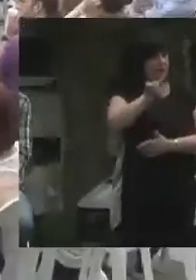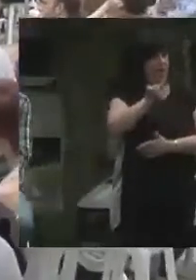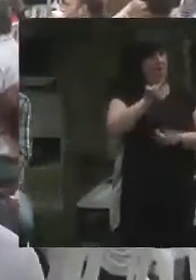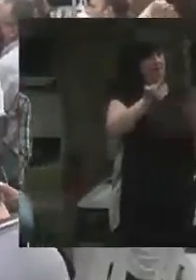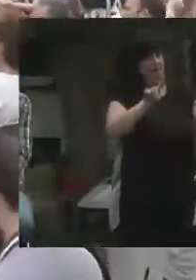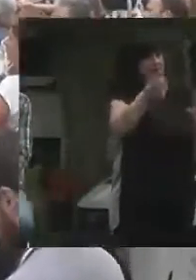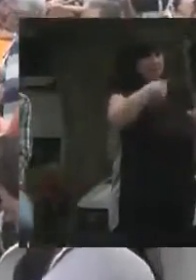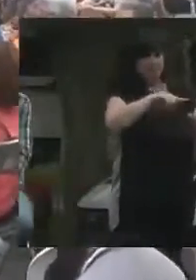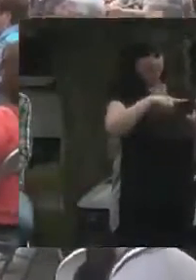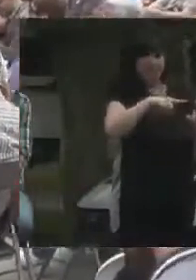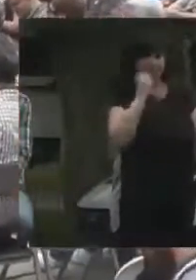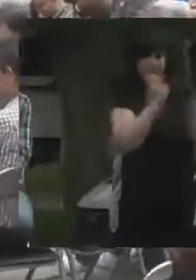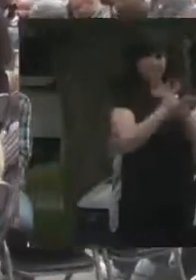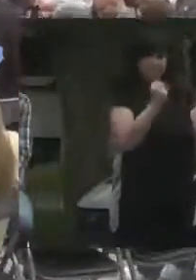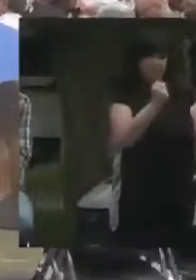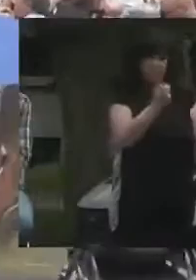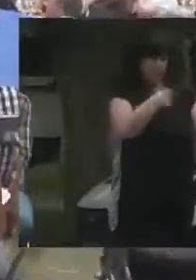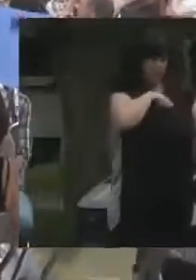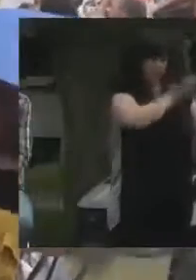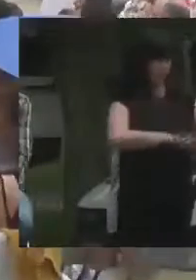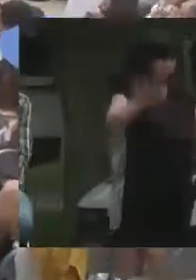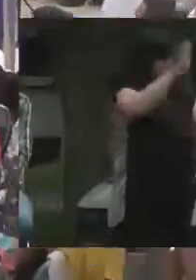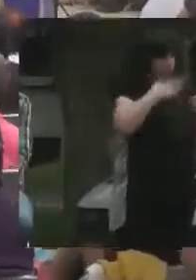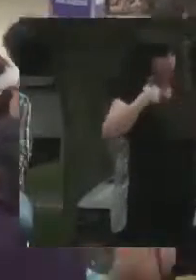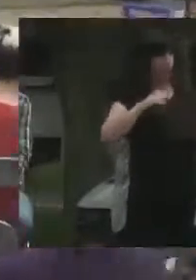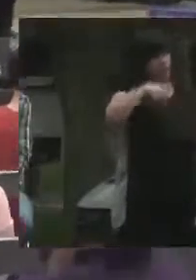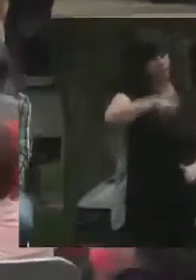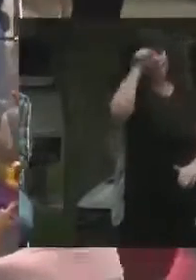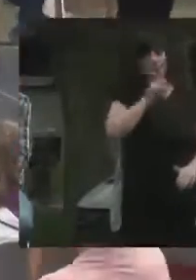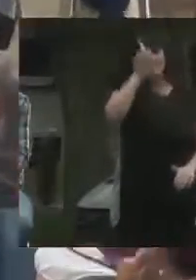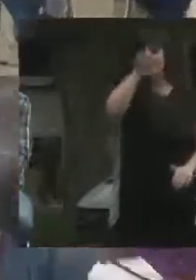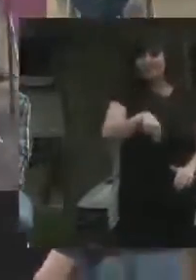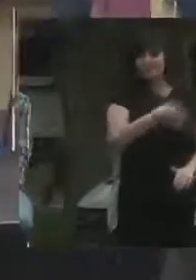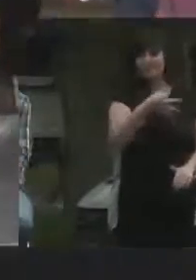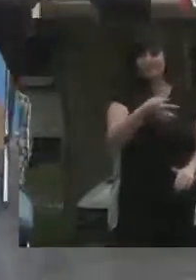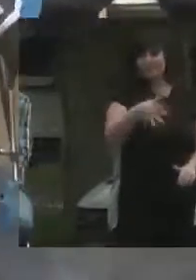moito en todas as partes do país, en todas as partes do Estado. En Ourense tamén, e como é a nosa